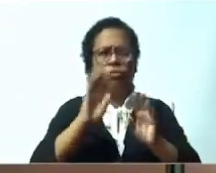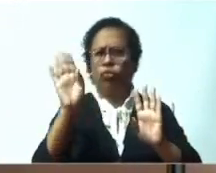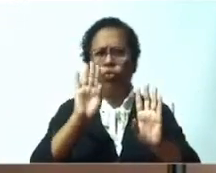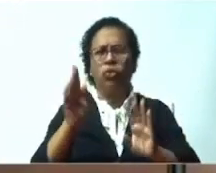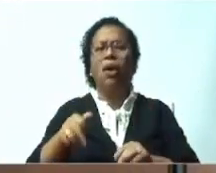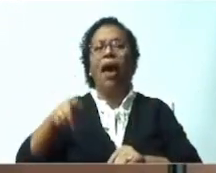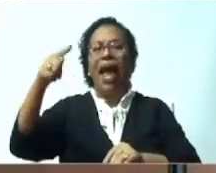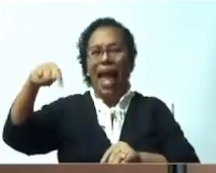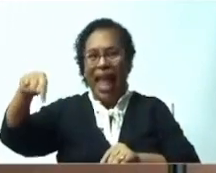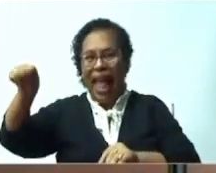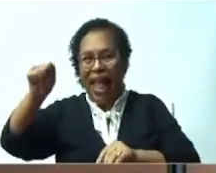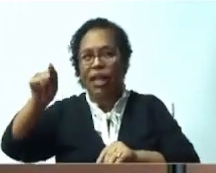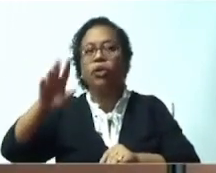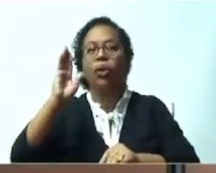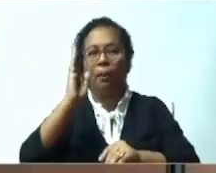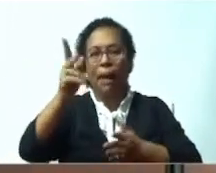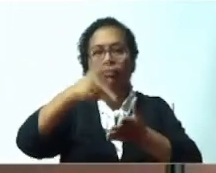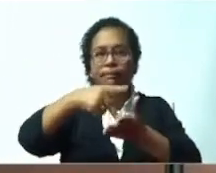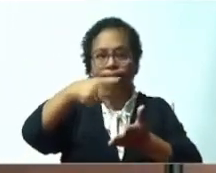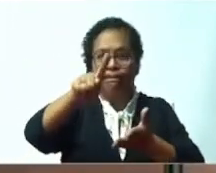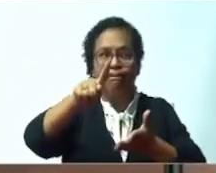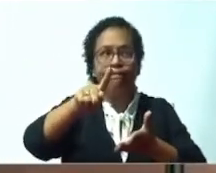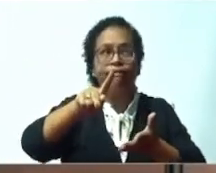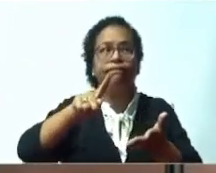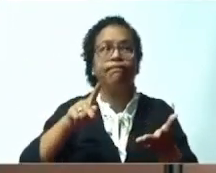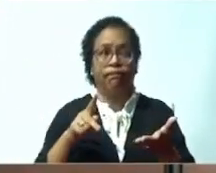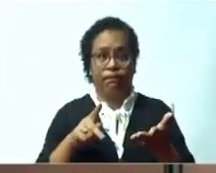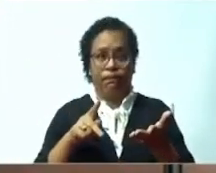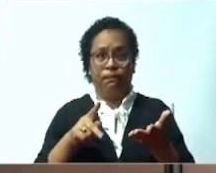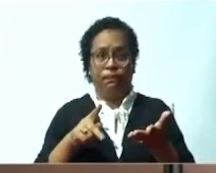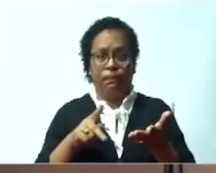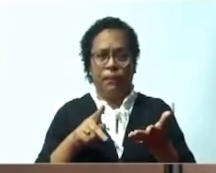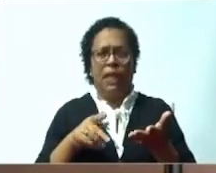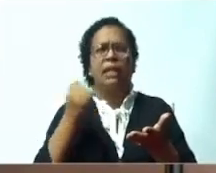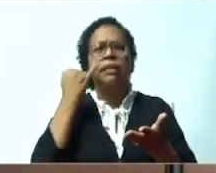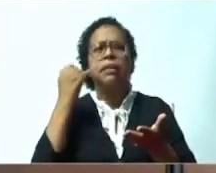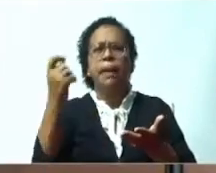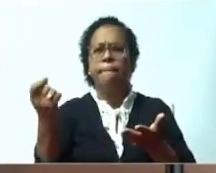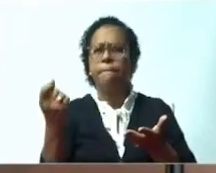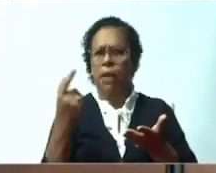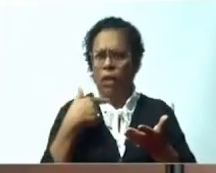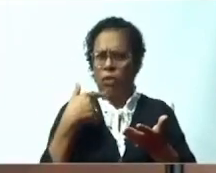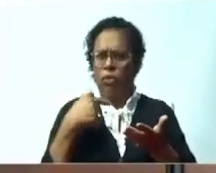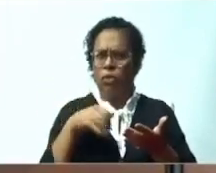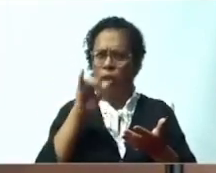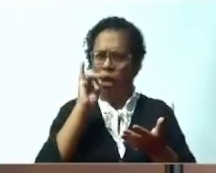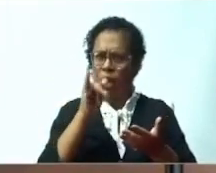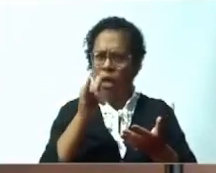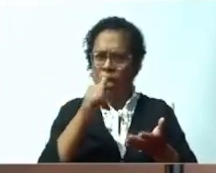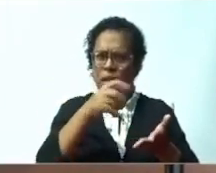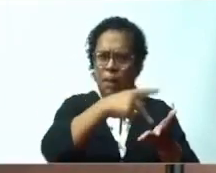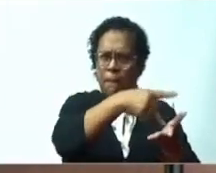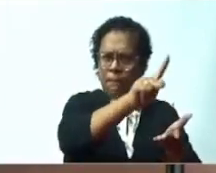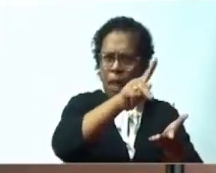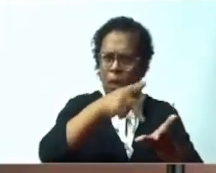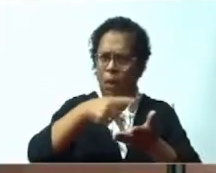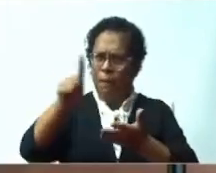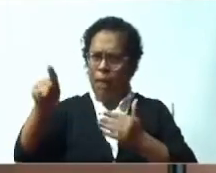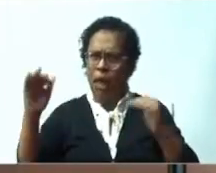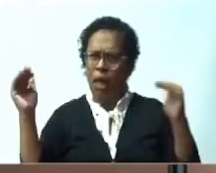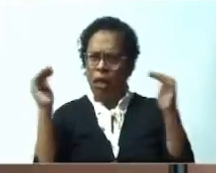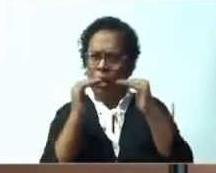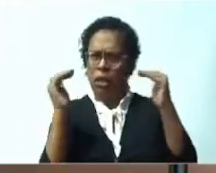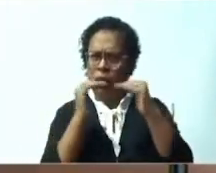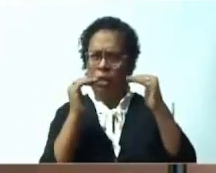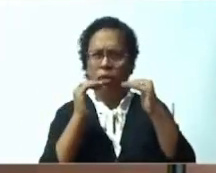razón, ven acá, Fran, y esto es ganar, ganar. No, si no, no hubiera negocio. ¿Y